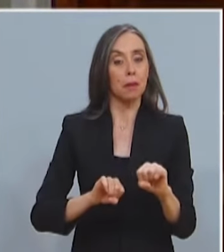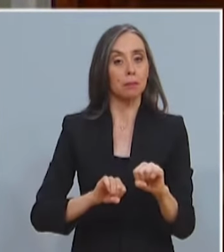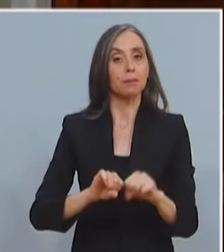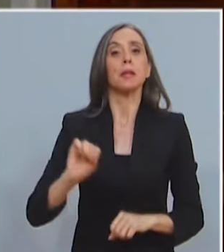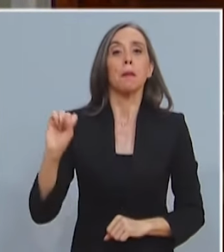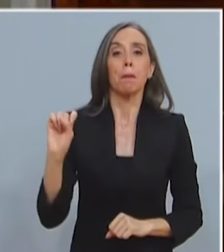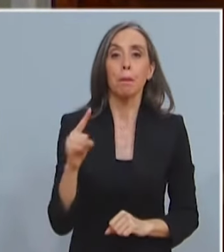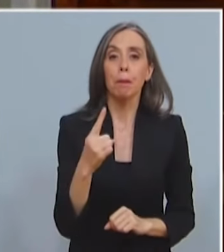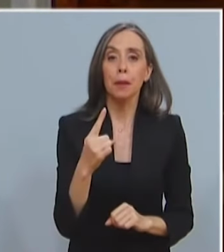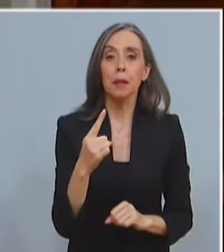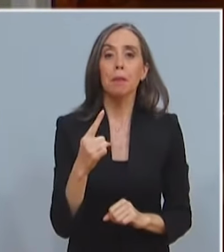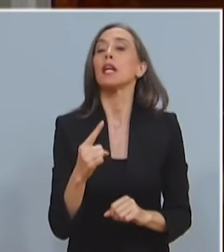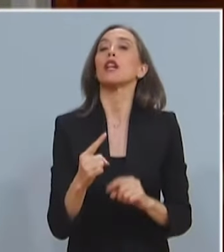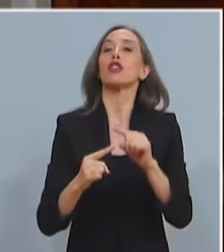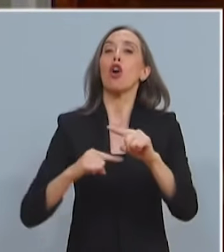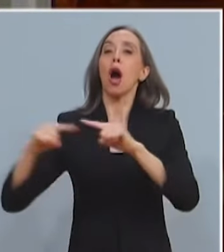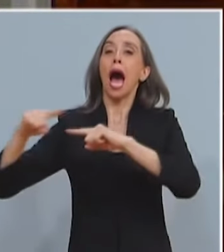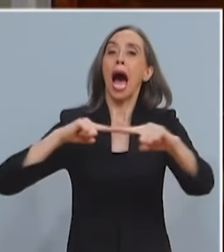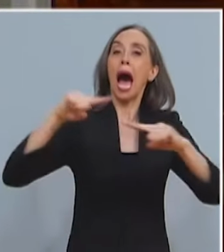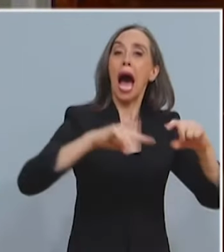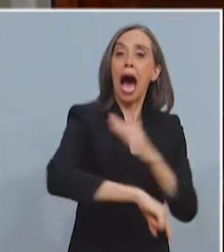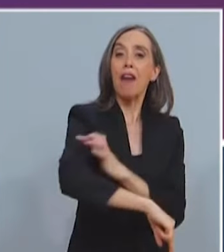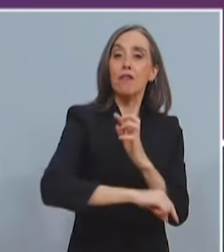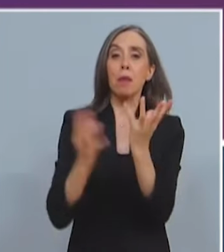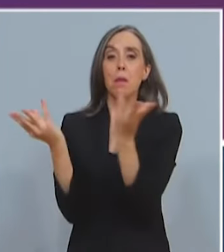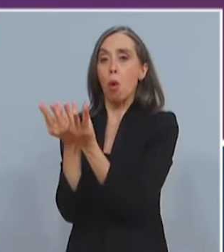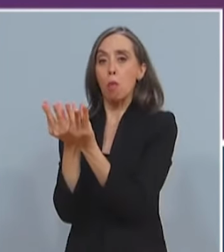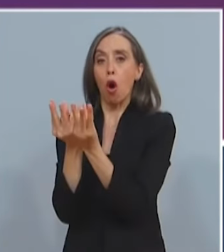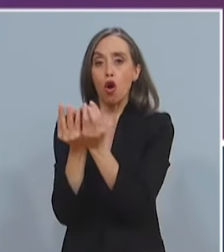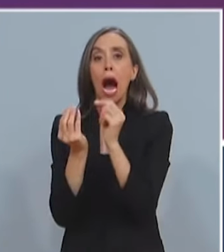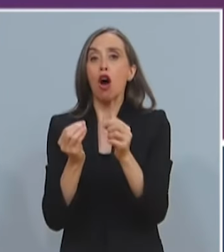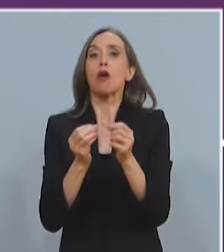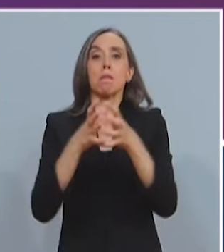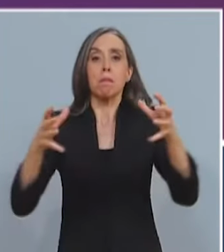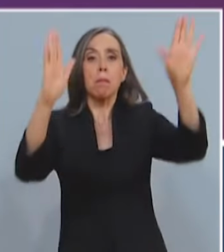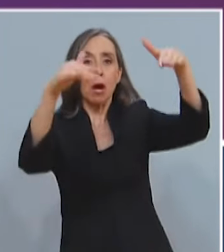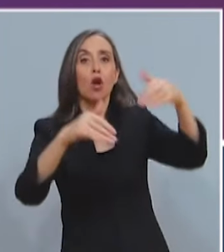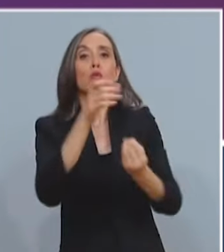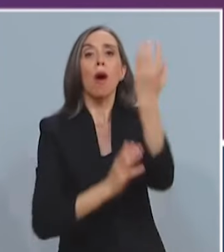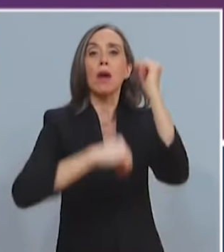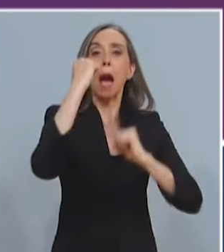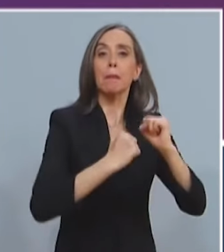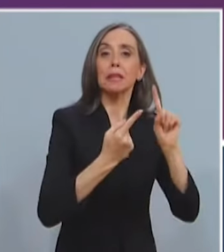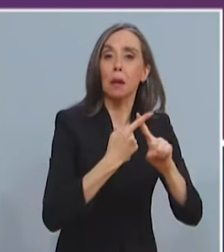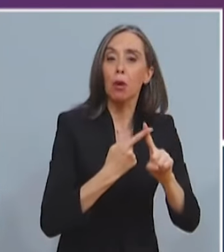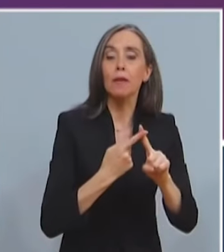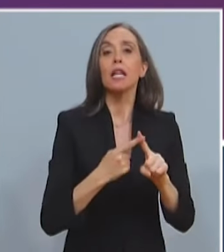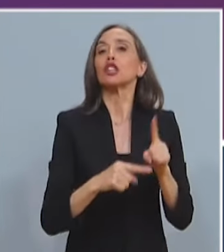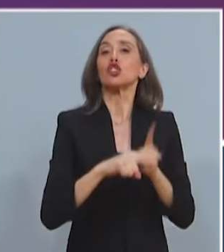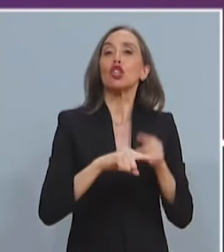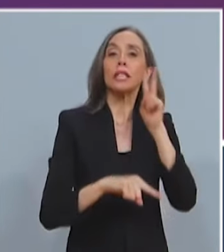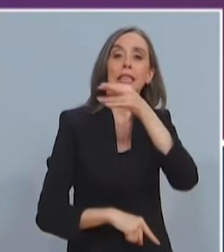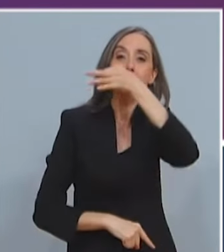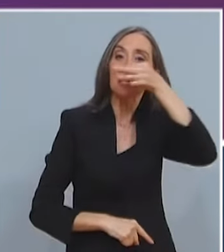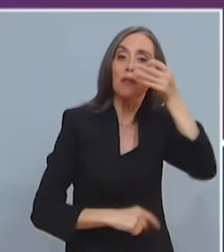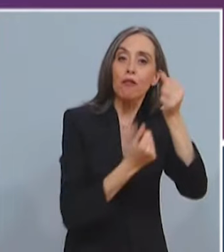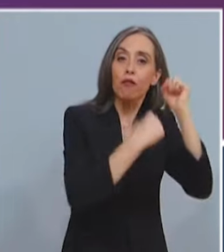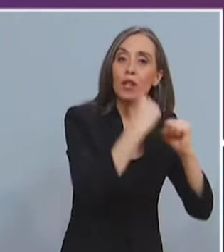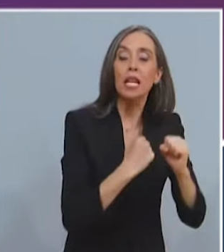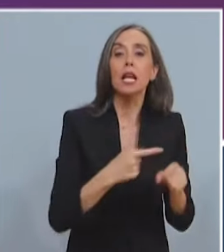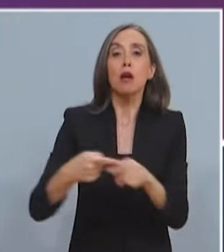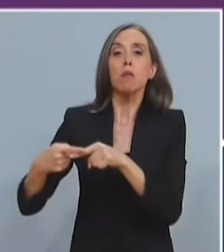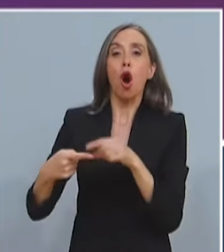abre la industria de administración de fondos de pensiones a nuevos actores como sociedades sin fines de lucro cooperativas de